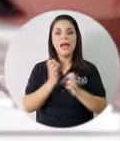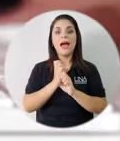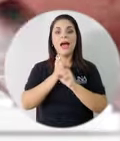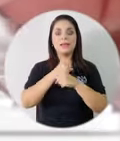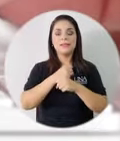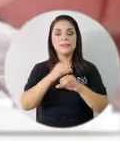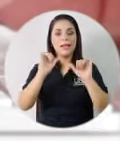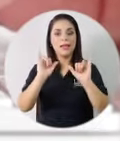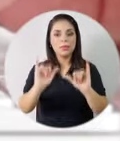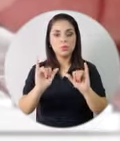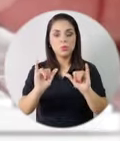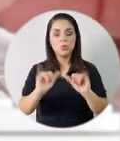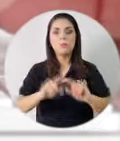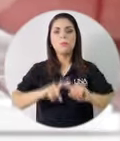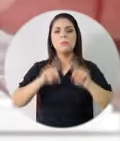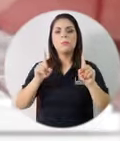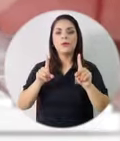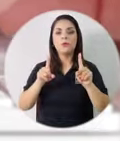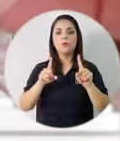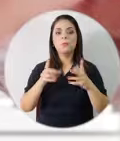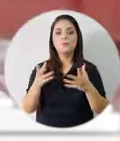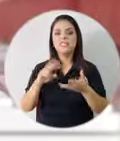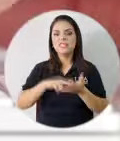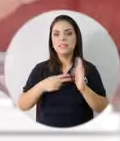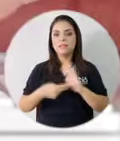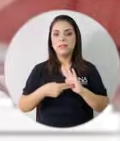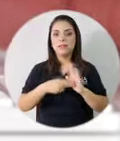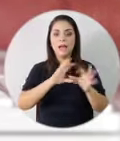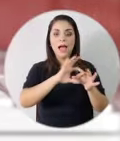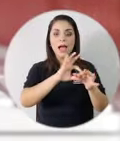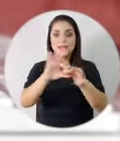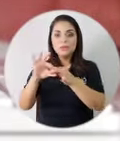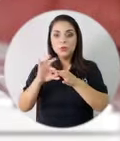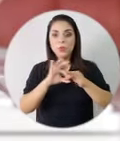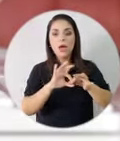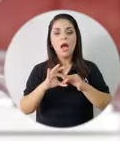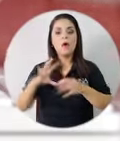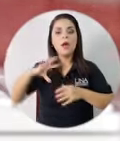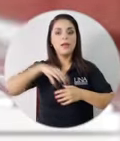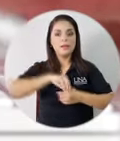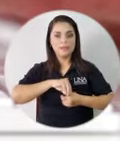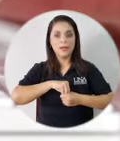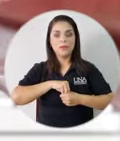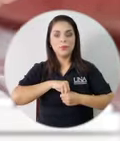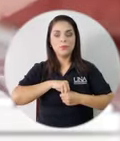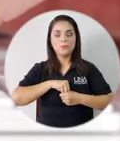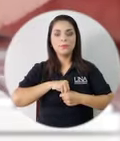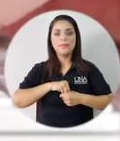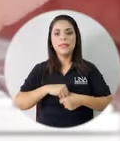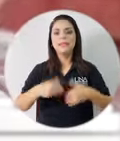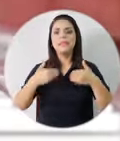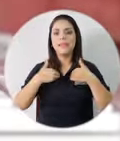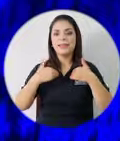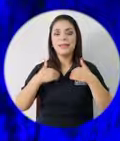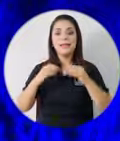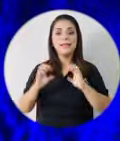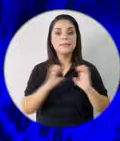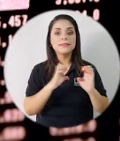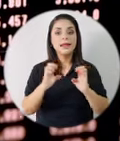precisamente quiere hacer esto, pero precisamente eso implica articularnos al interno y luego de articularnos al